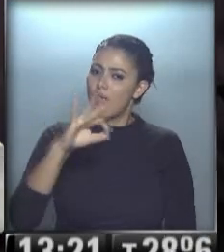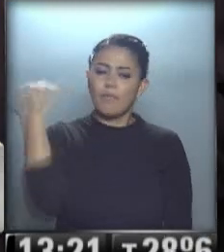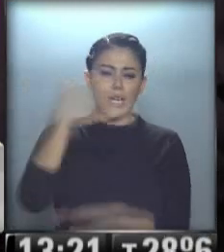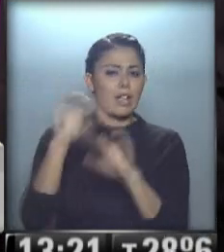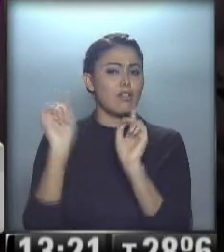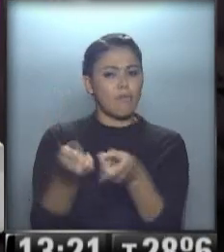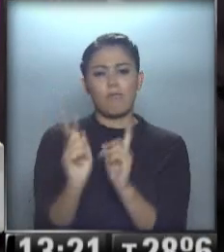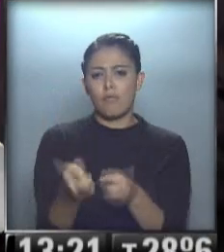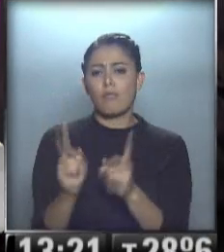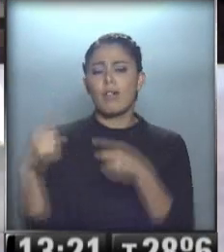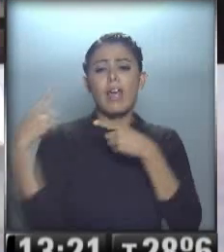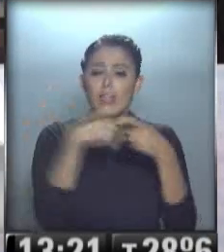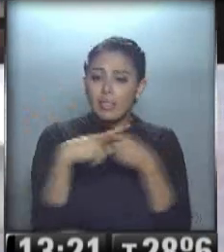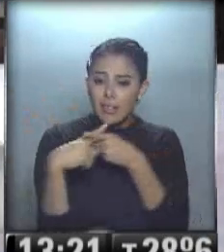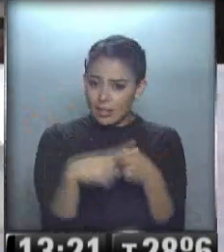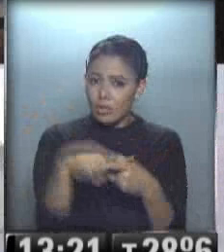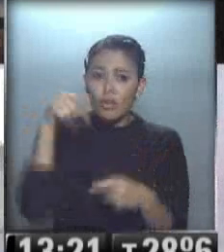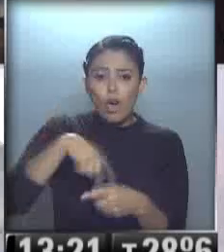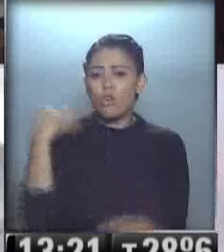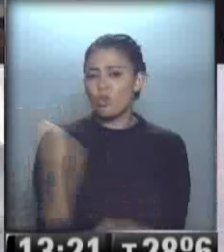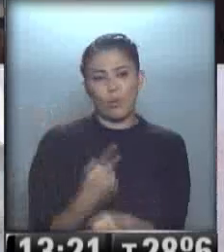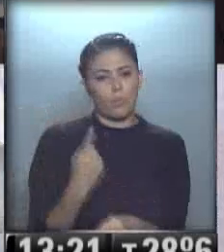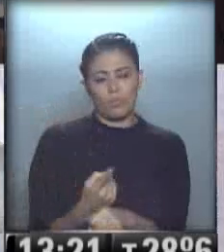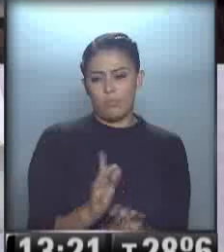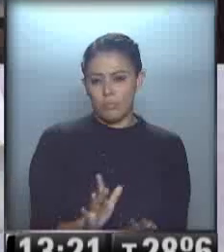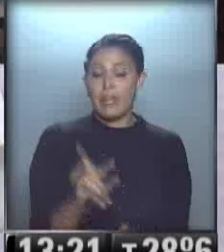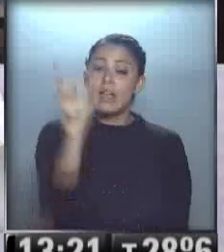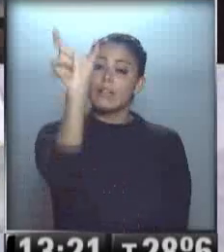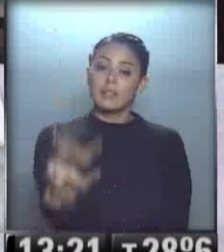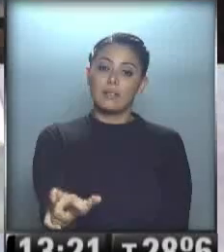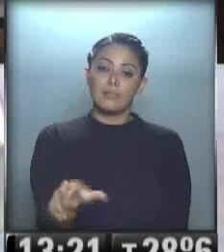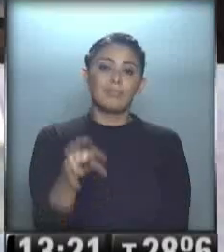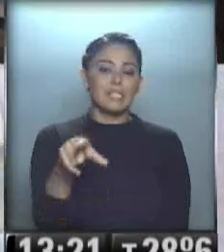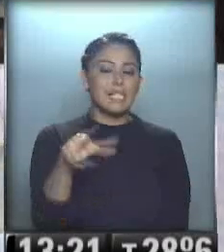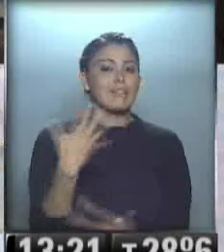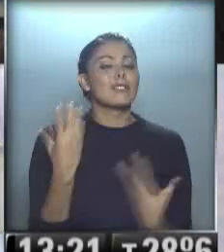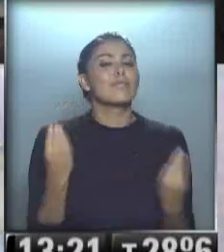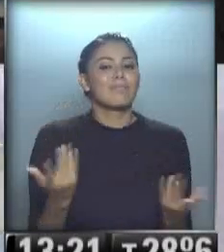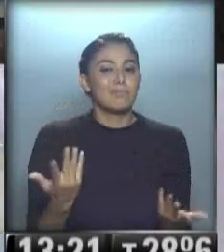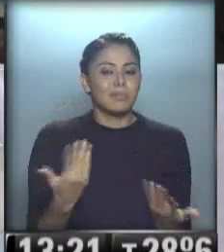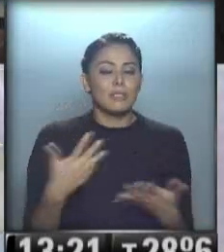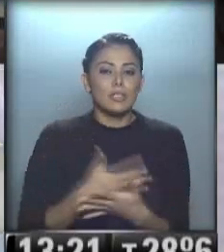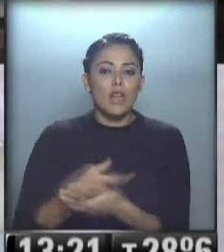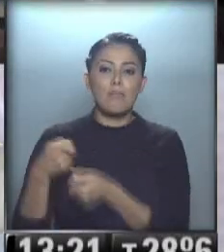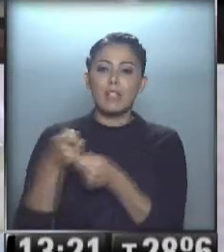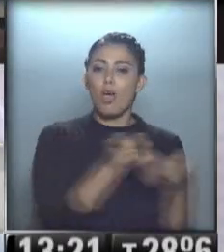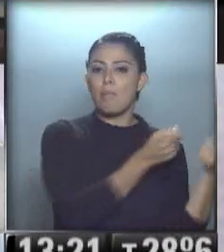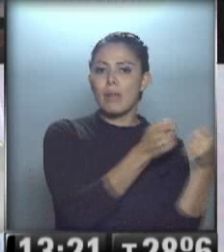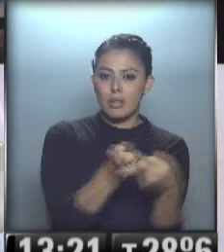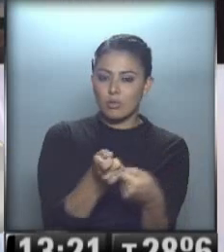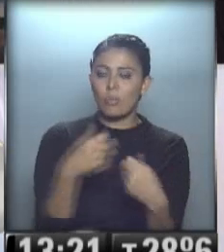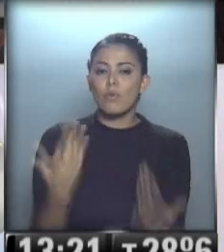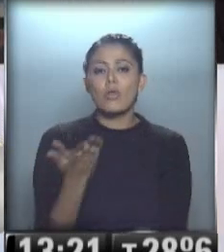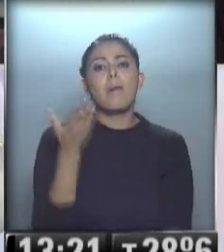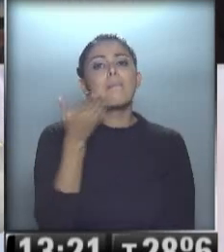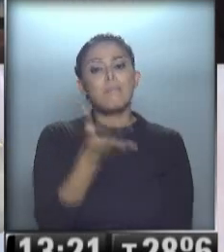las calles que el diálogo no tiene ningún sentido y capriles claramente está sufriendo esa presión Por eso también pidió